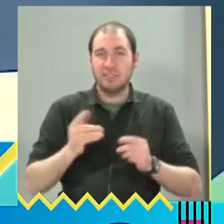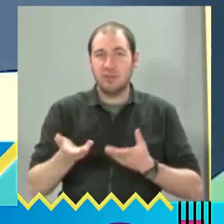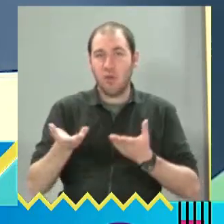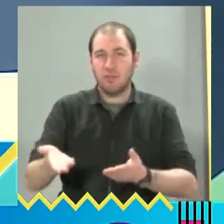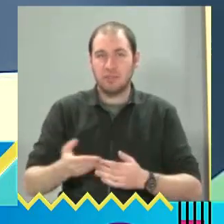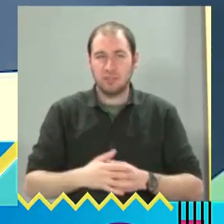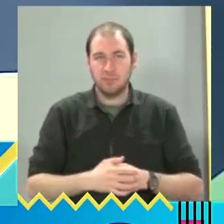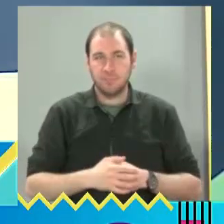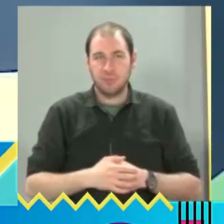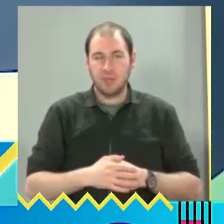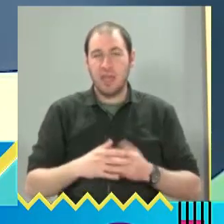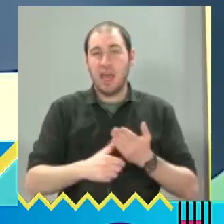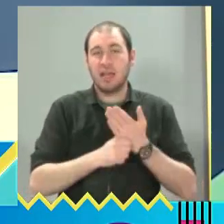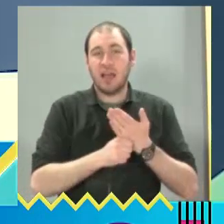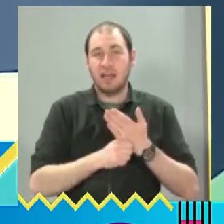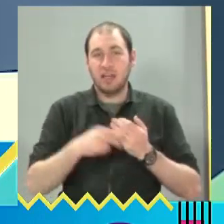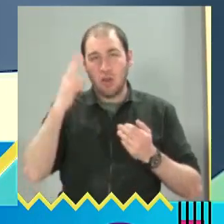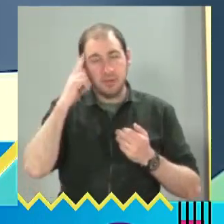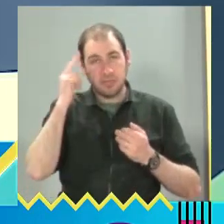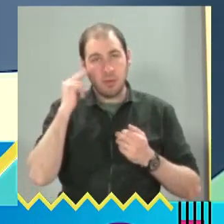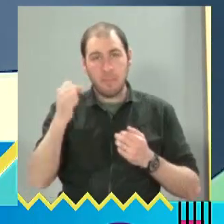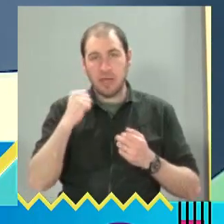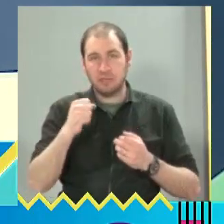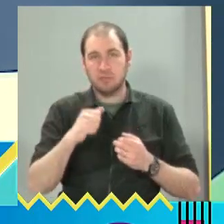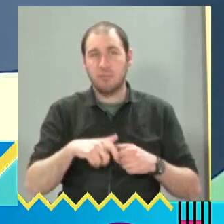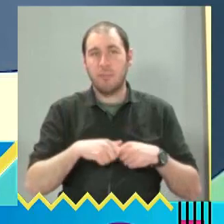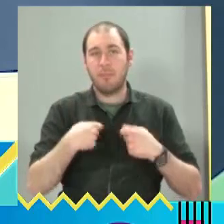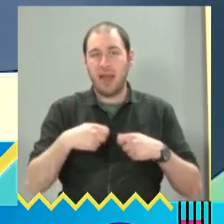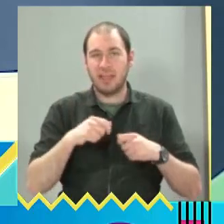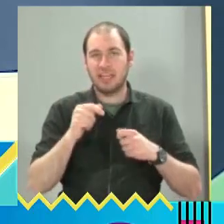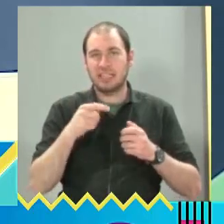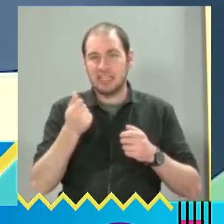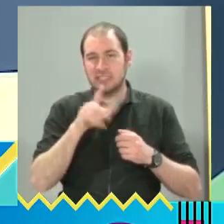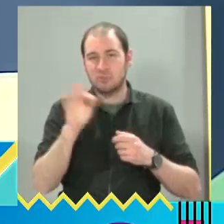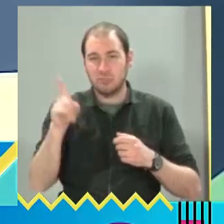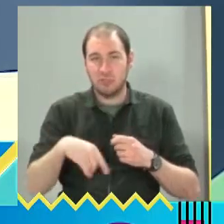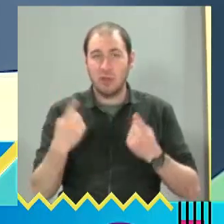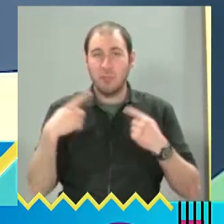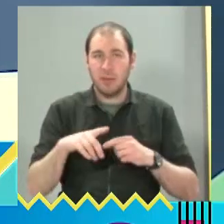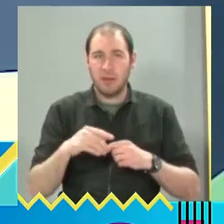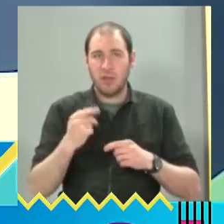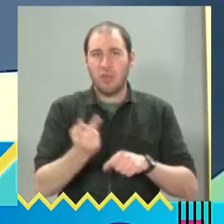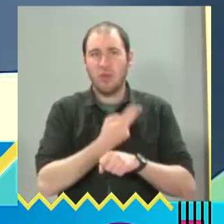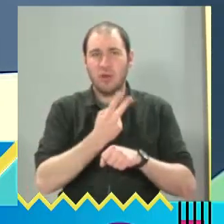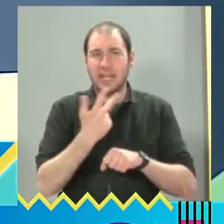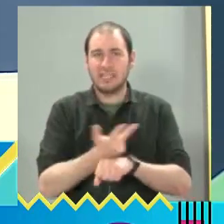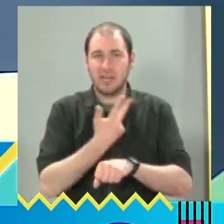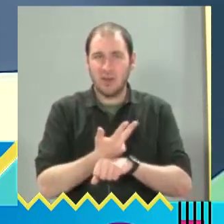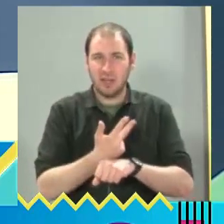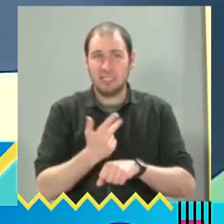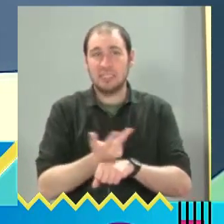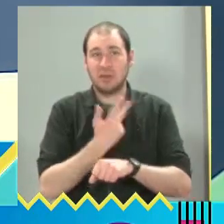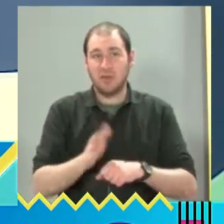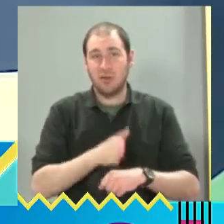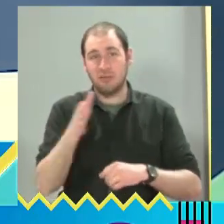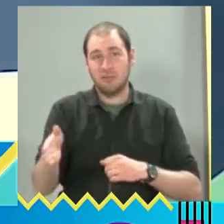ofrecen la carne a 99 pesos la blanda, casi el 50%. Pero vas a perder 2 horas, 3 horas. Si te sobran las 3 horas